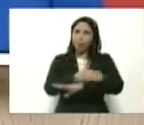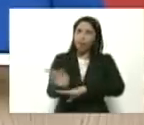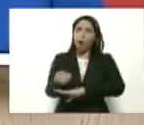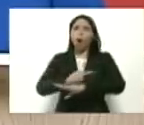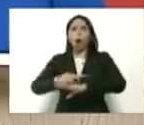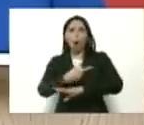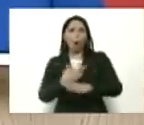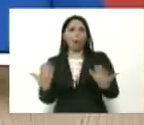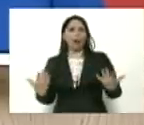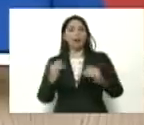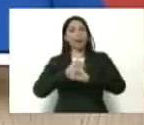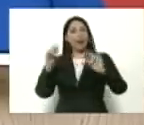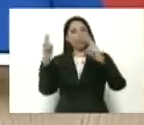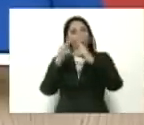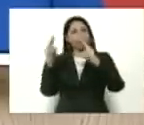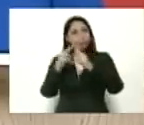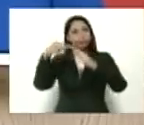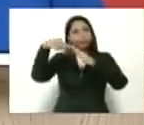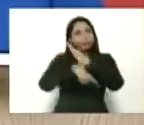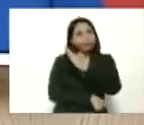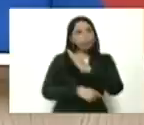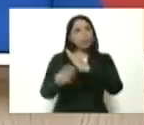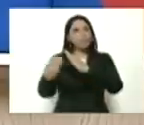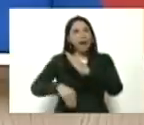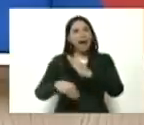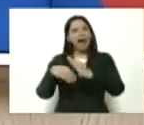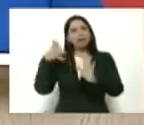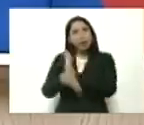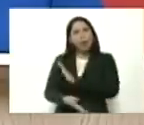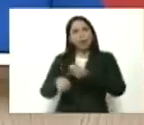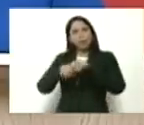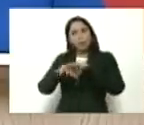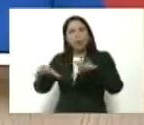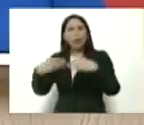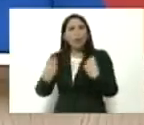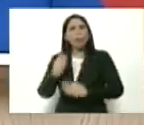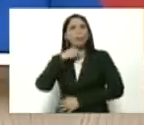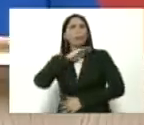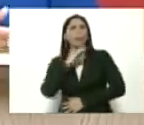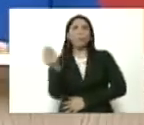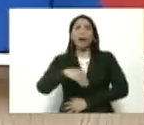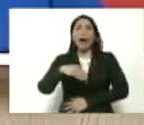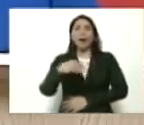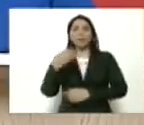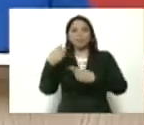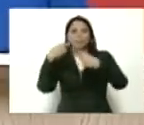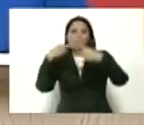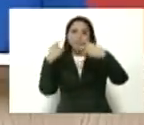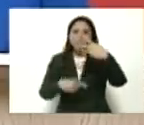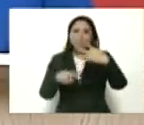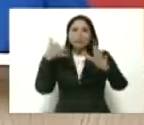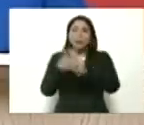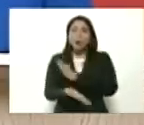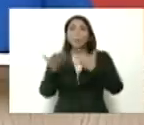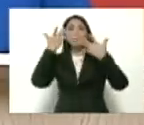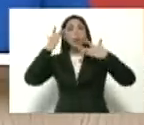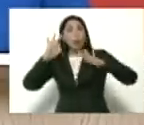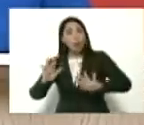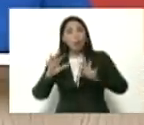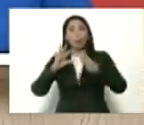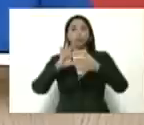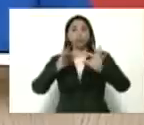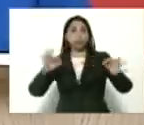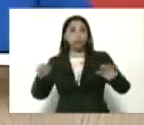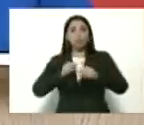conociendo más detalles epidemiológicos, vamos conociendo más detalles sobre las posibles cadenas